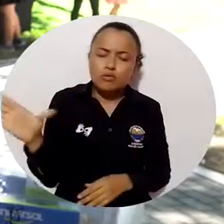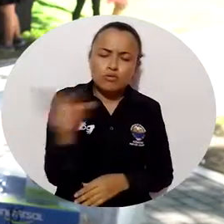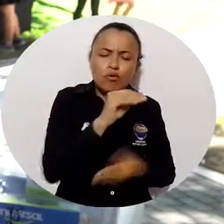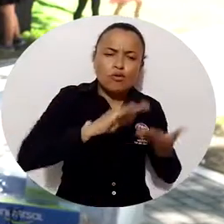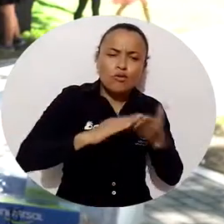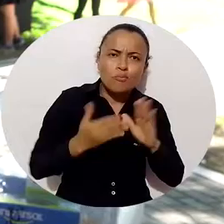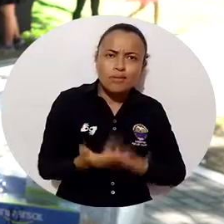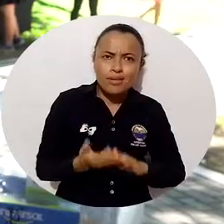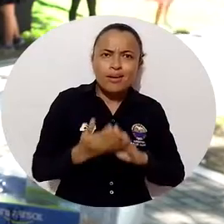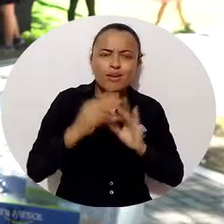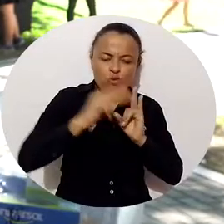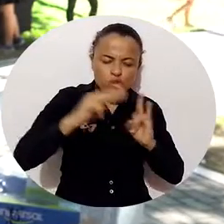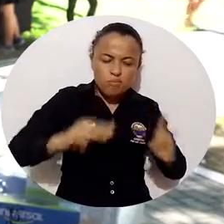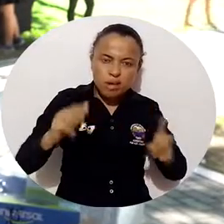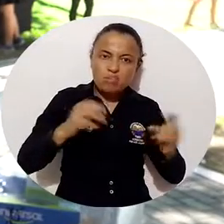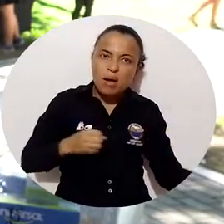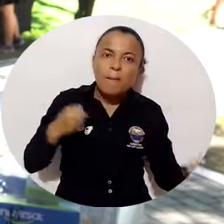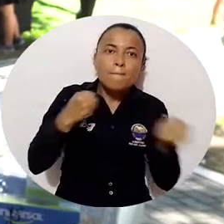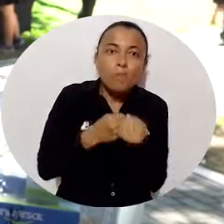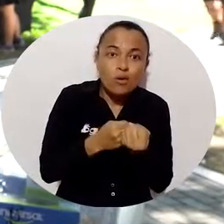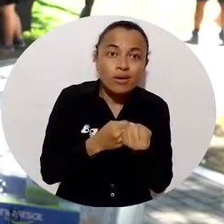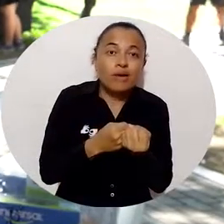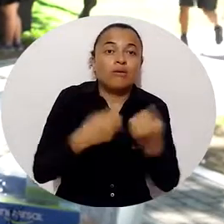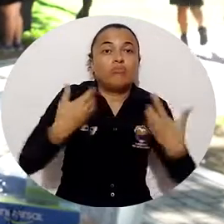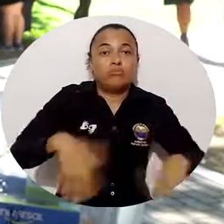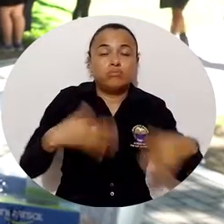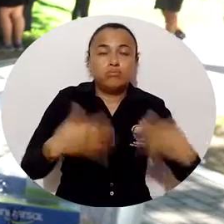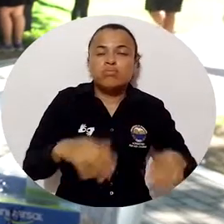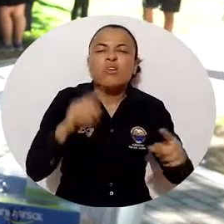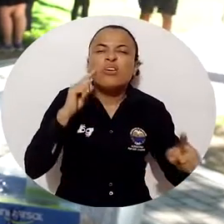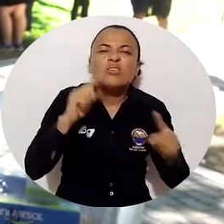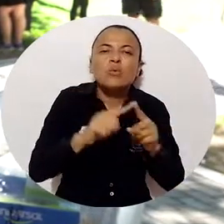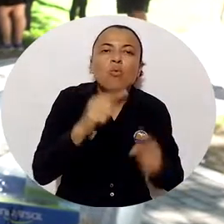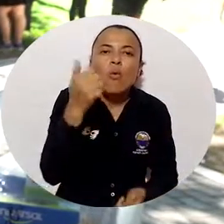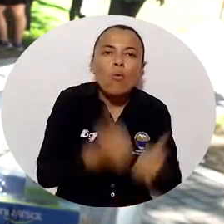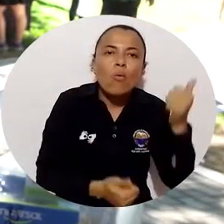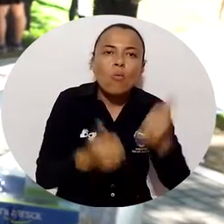Beneficioso que toda la comunidad de Magdalena se una en pro de